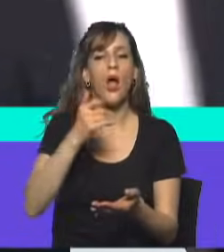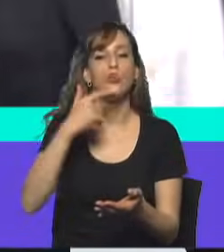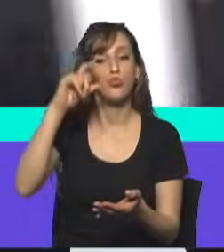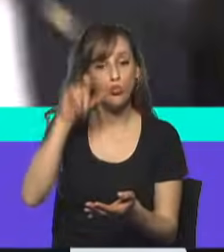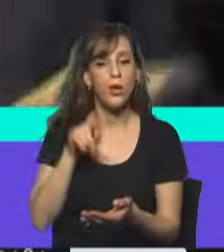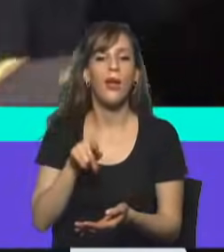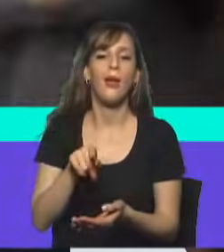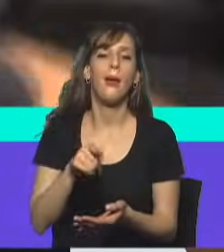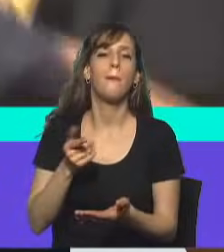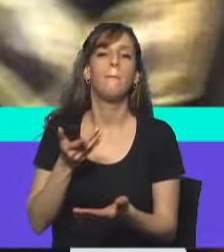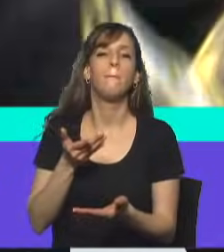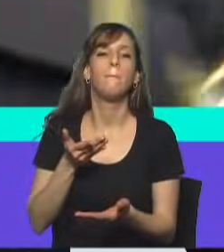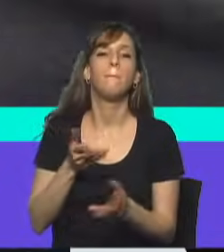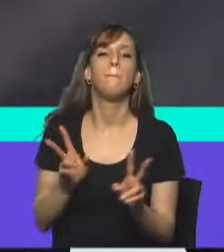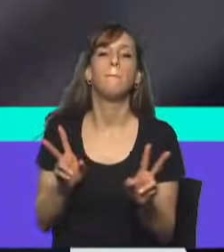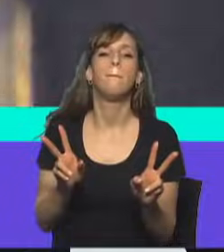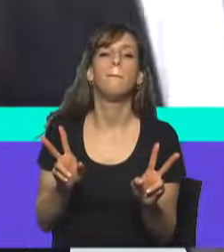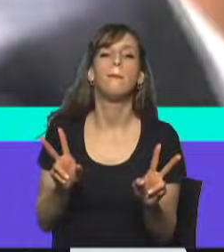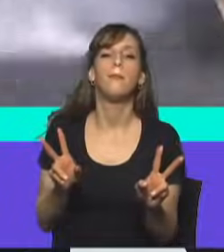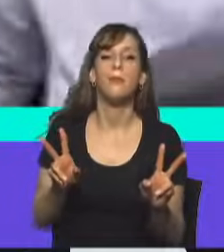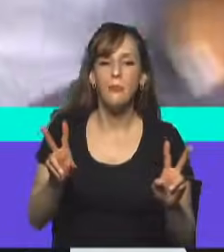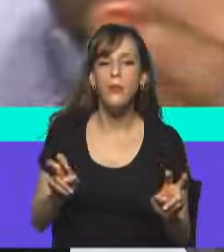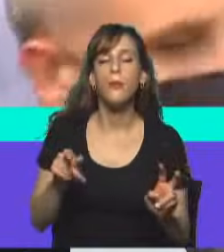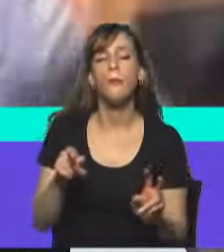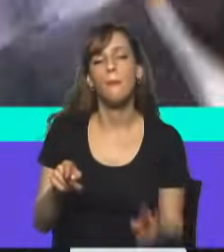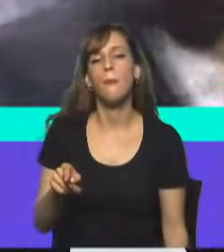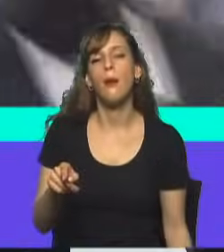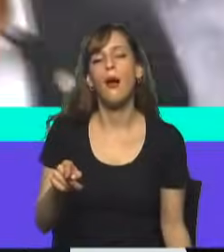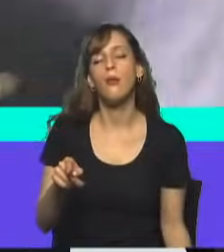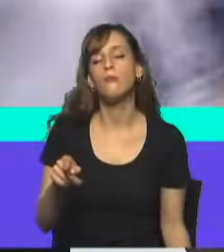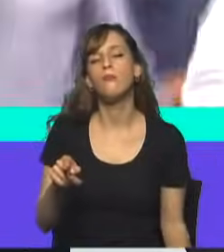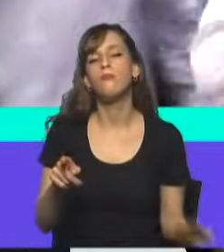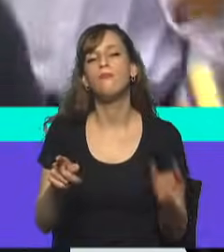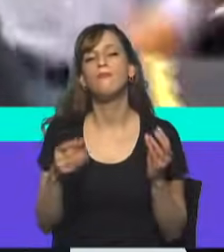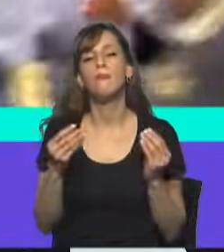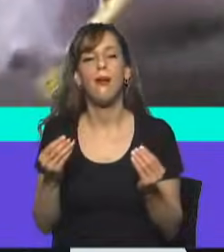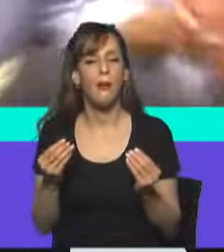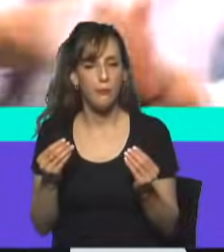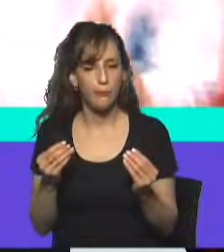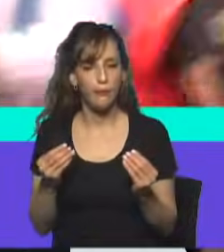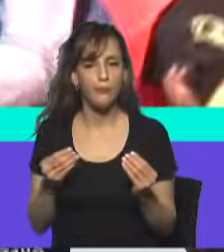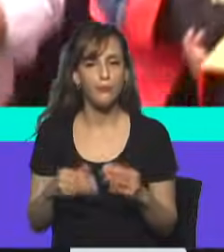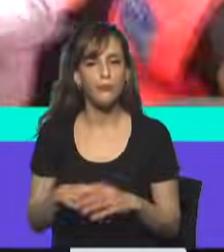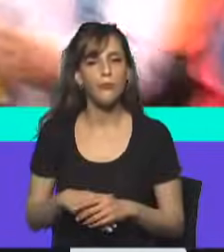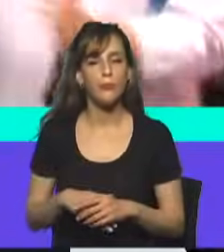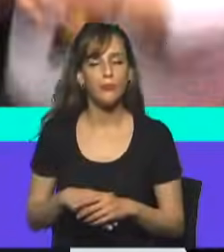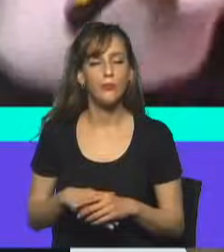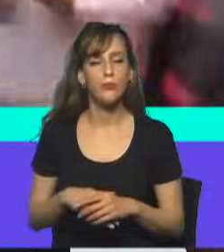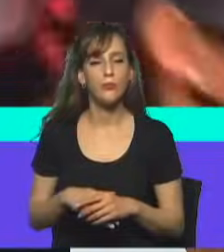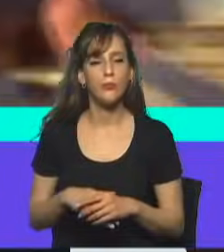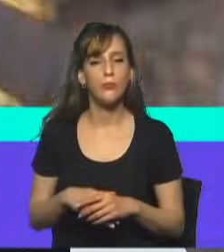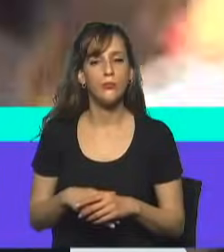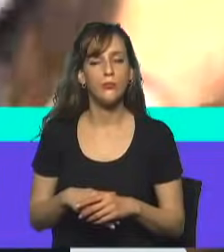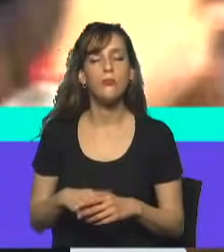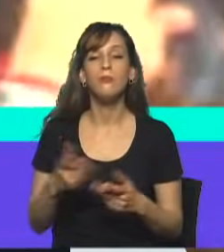medidas adicionales de prueba, lo que técnicamente se conoce como evacuación de citas, para demostrar que